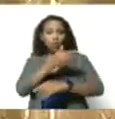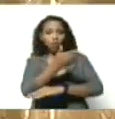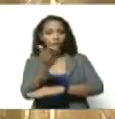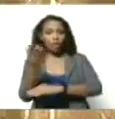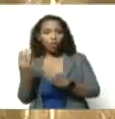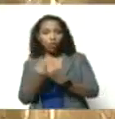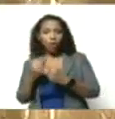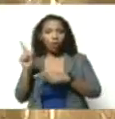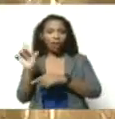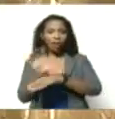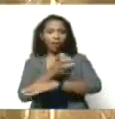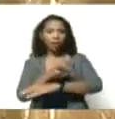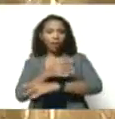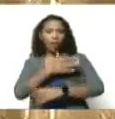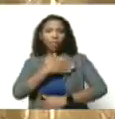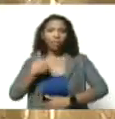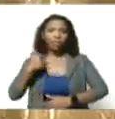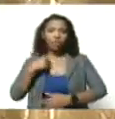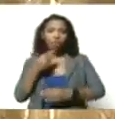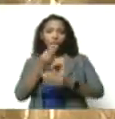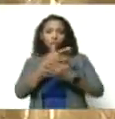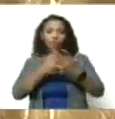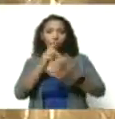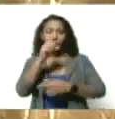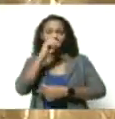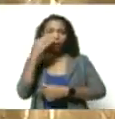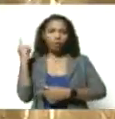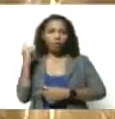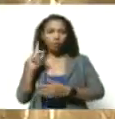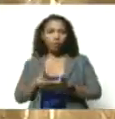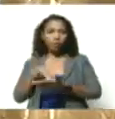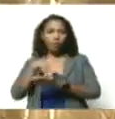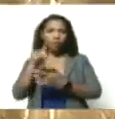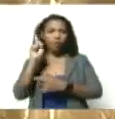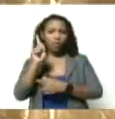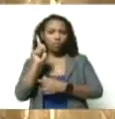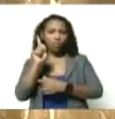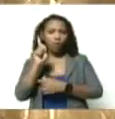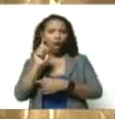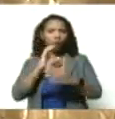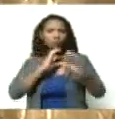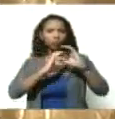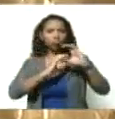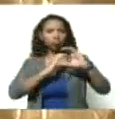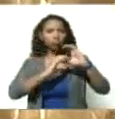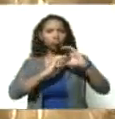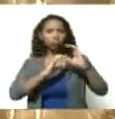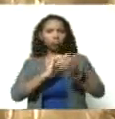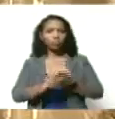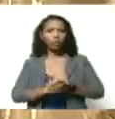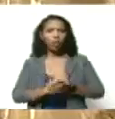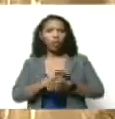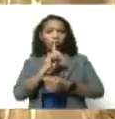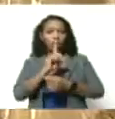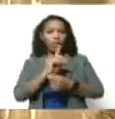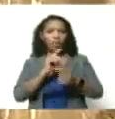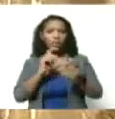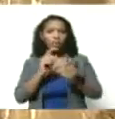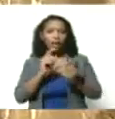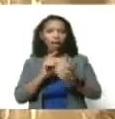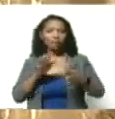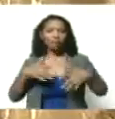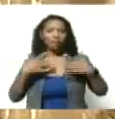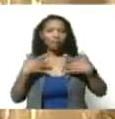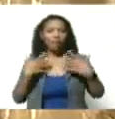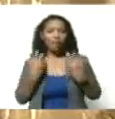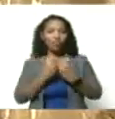Esta canción del deseo que he compuesto hace unos años surge justamente a partir de una conversación, una de esas tertulias tan divertidas